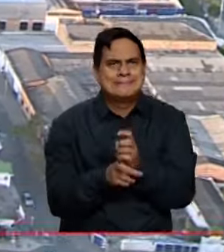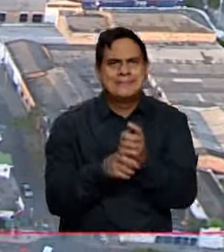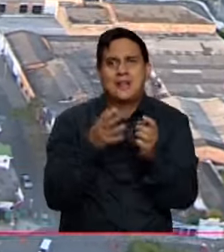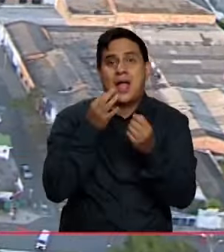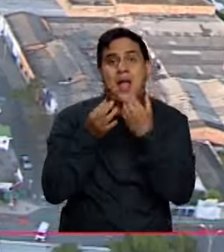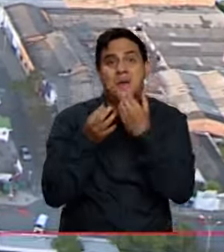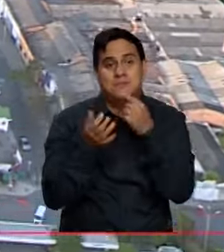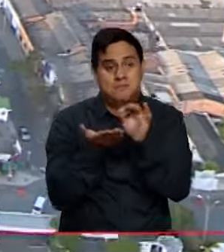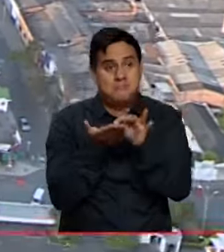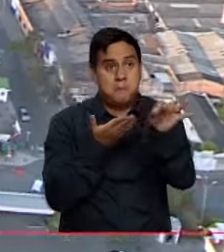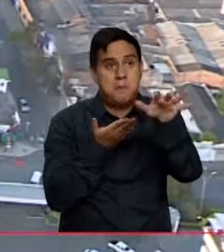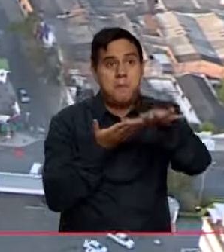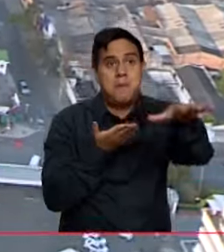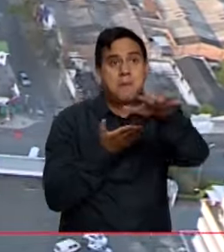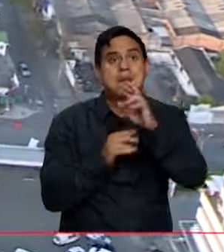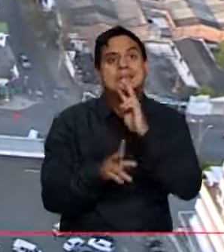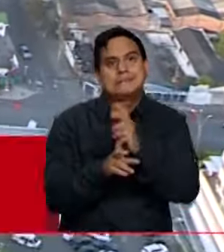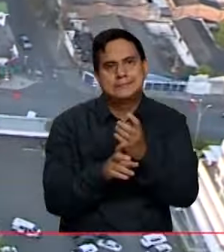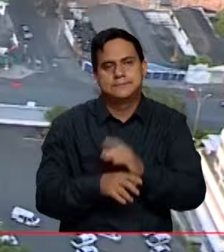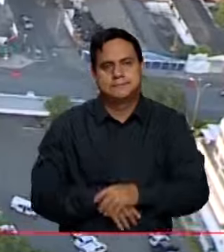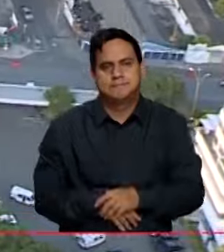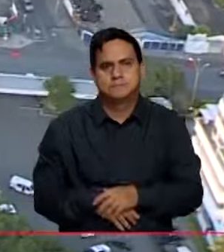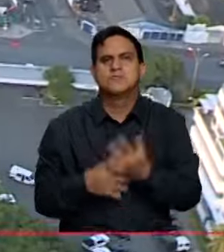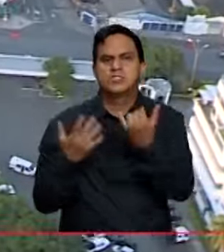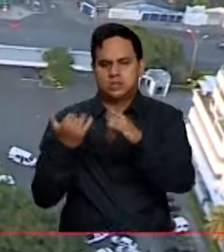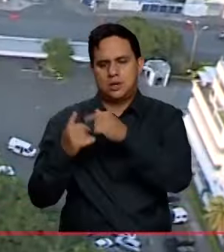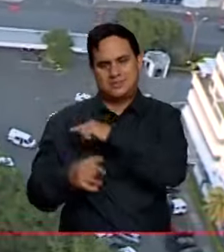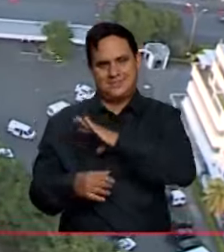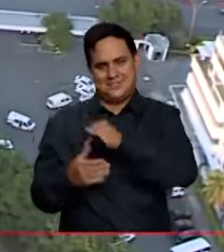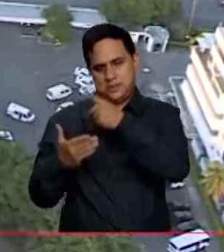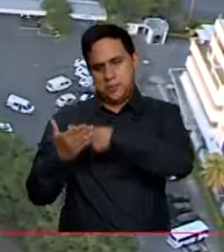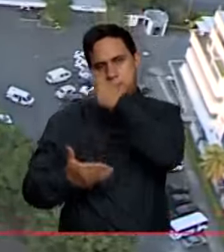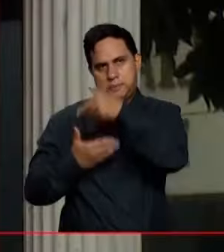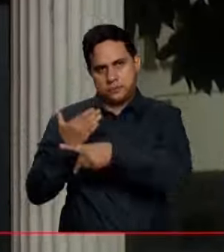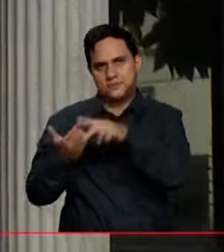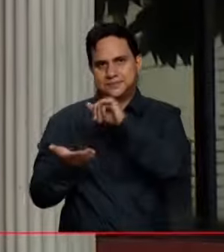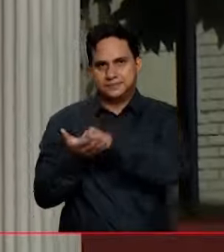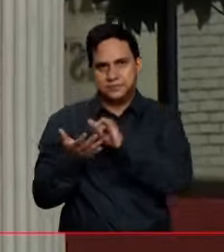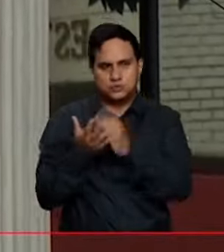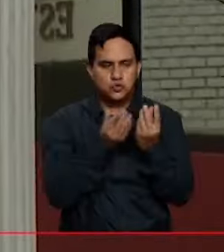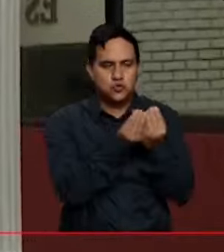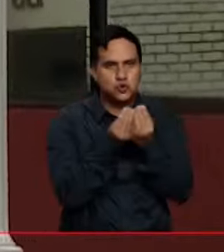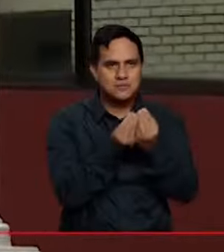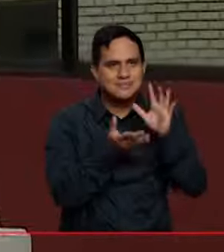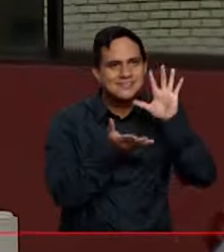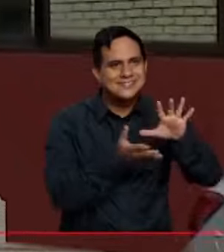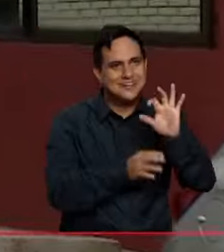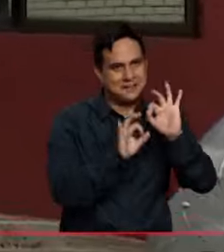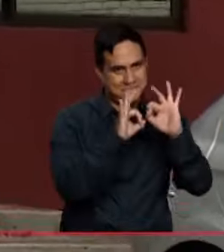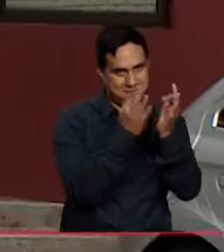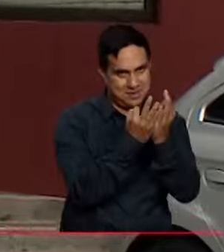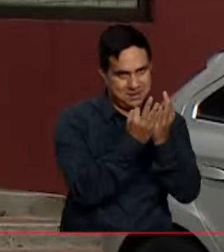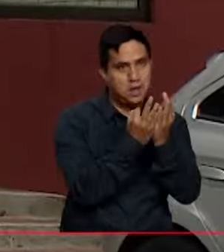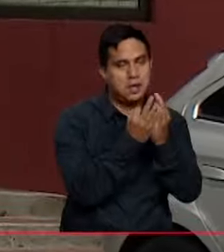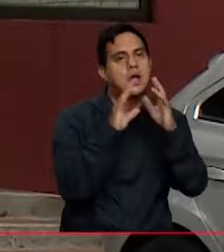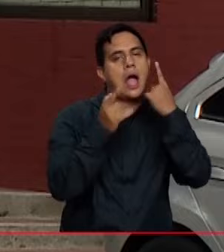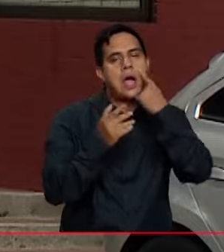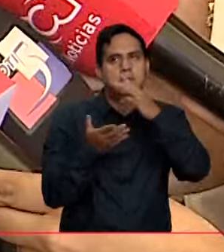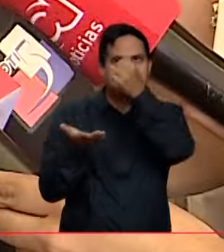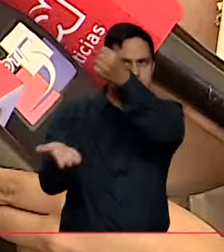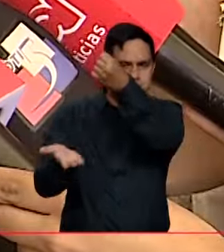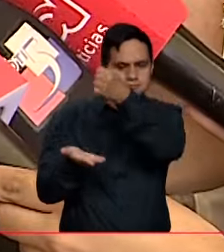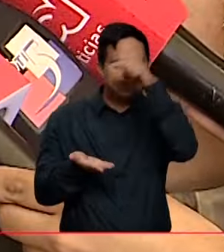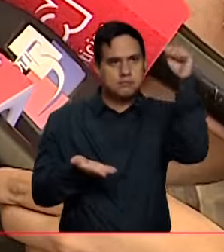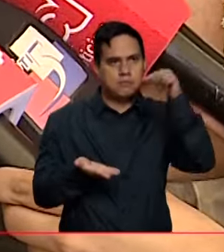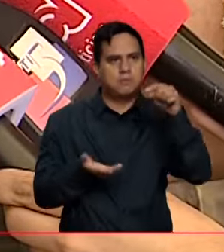caleño presentará a consideración del Consejo un proyecto de acuerdo para fortalecer las comisarías de familia y las casas de justicia con recursos de una nueva estampilla.